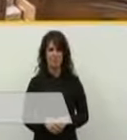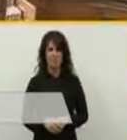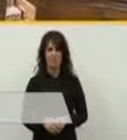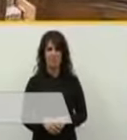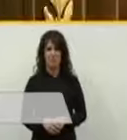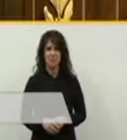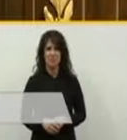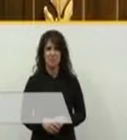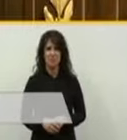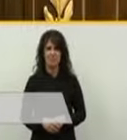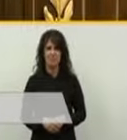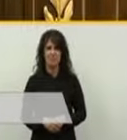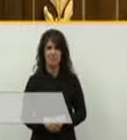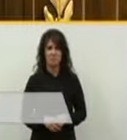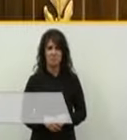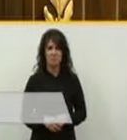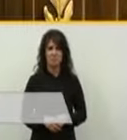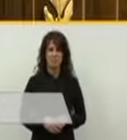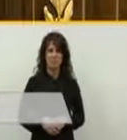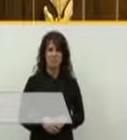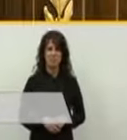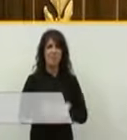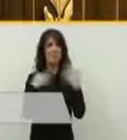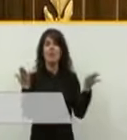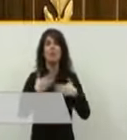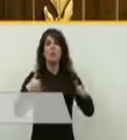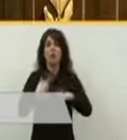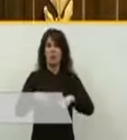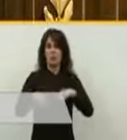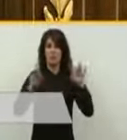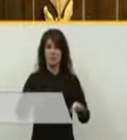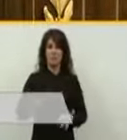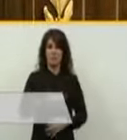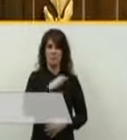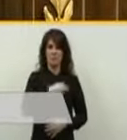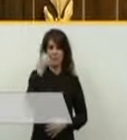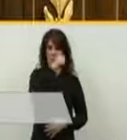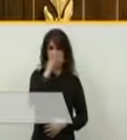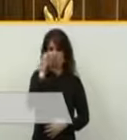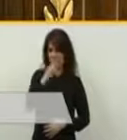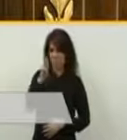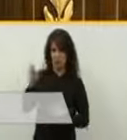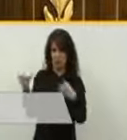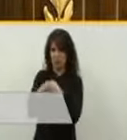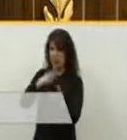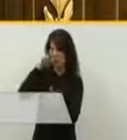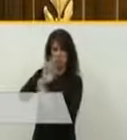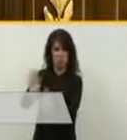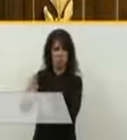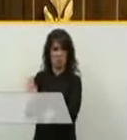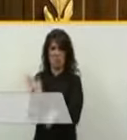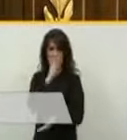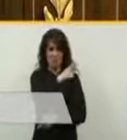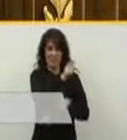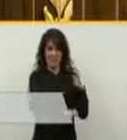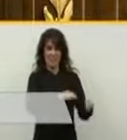En cualquier caso, señoras y señores diputados del Partido Popular, no se preocupen ustedes, porque el señor Sánchez nos